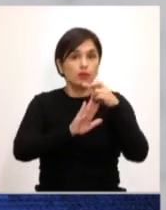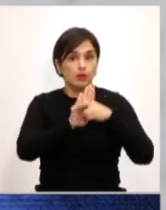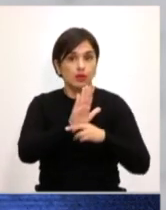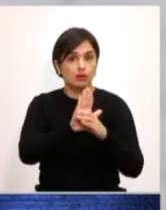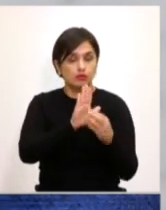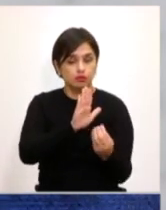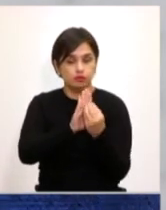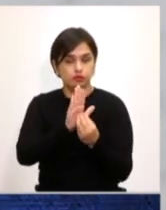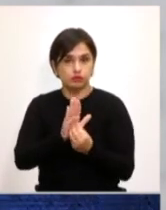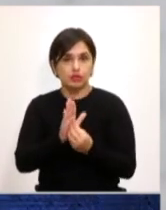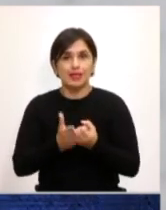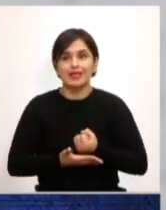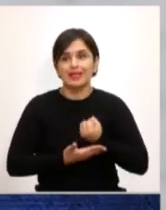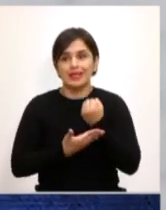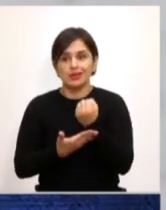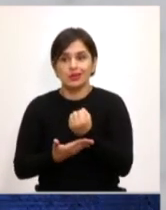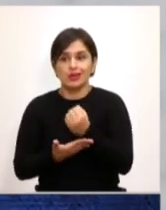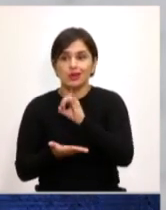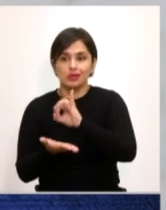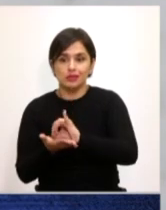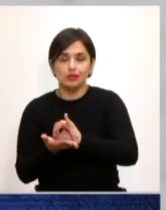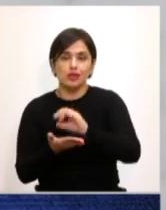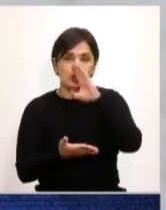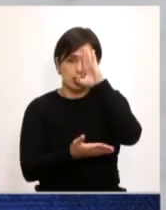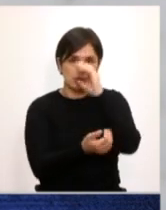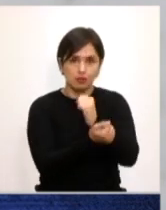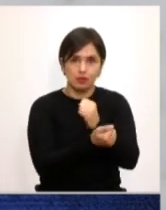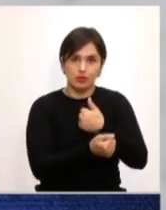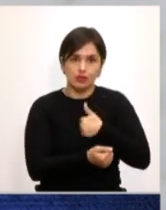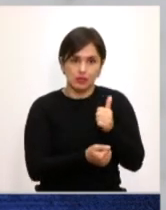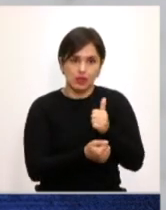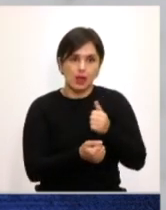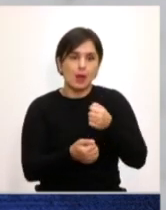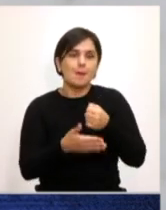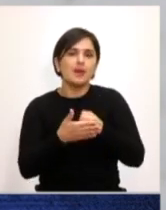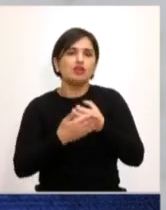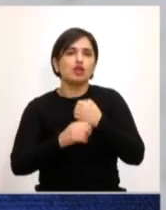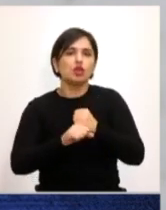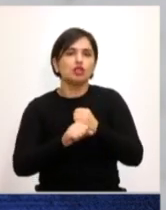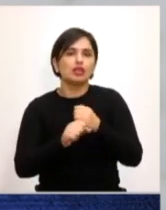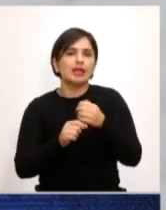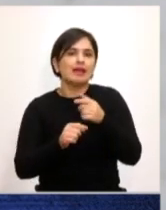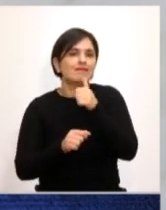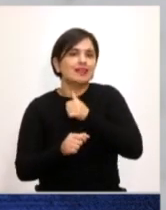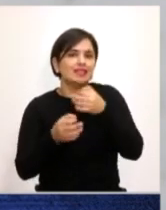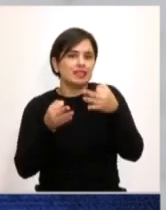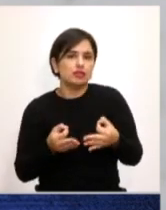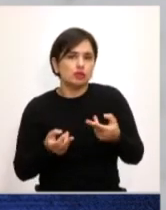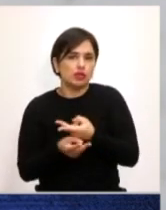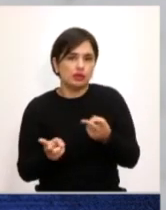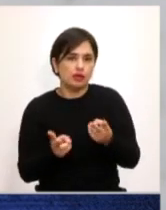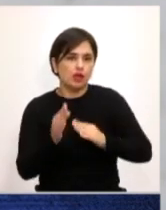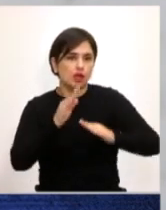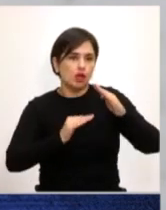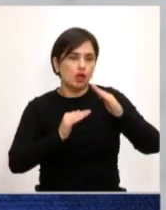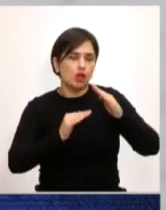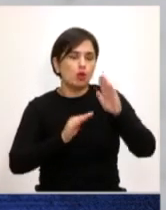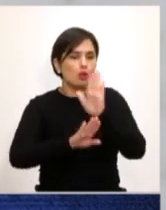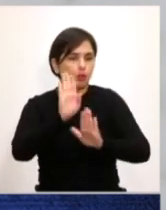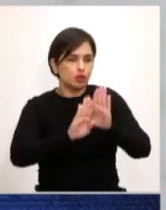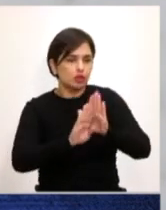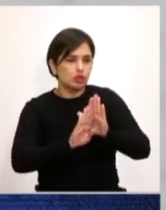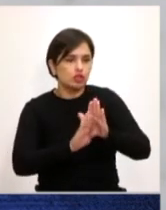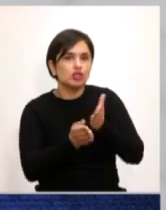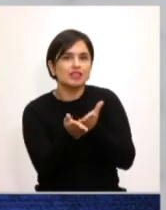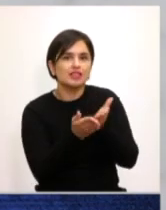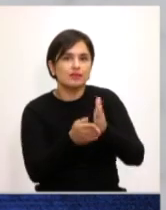las instituciones y policías para combatir la inseguridad pública, como la protección de infraestructura crítica o el